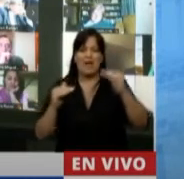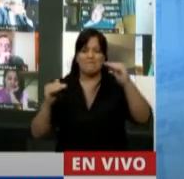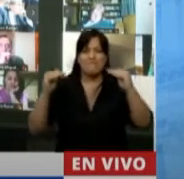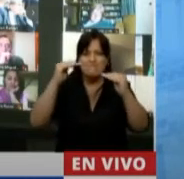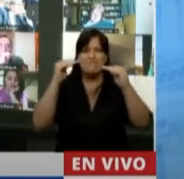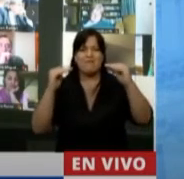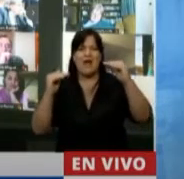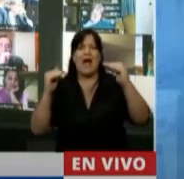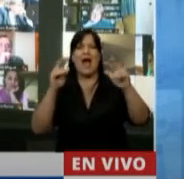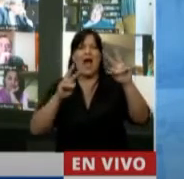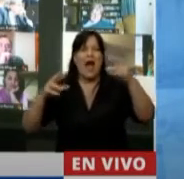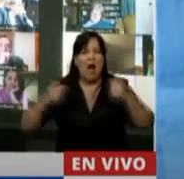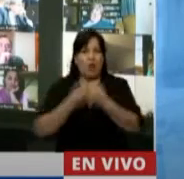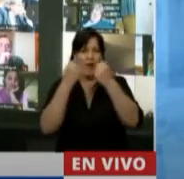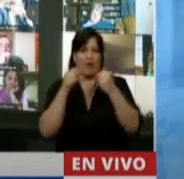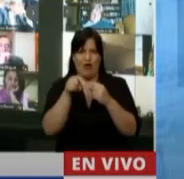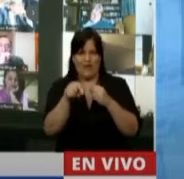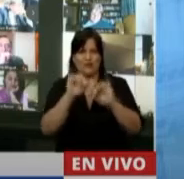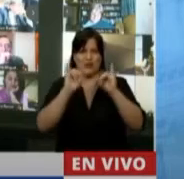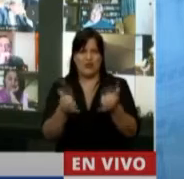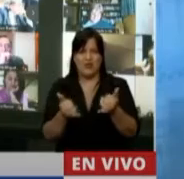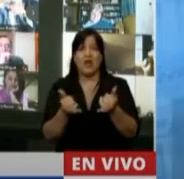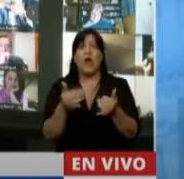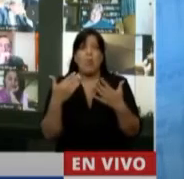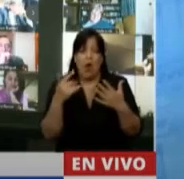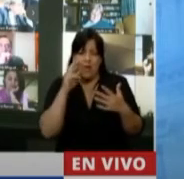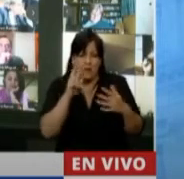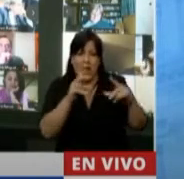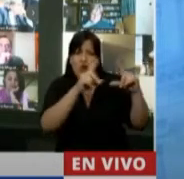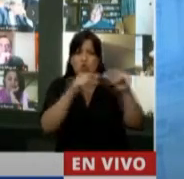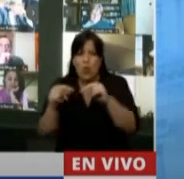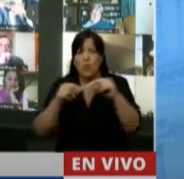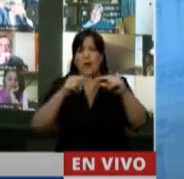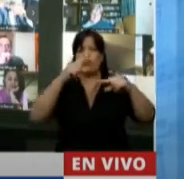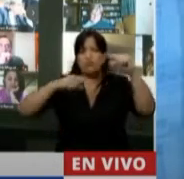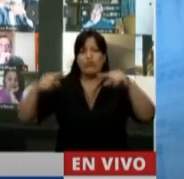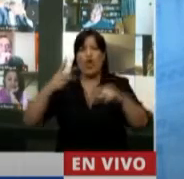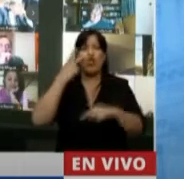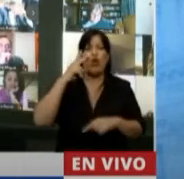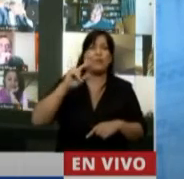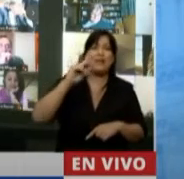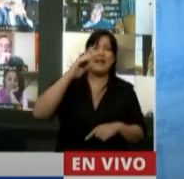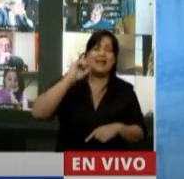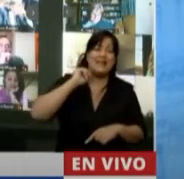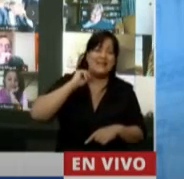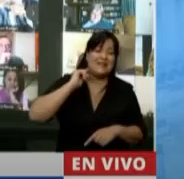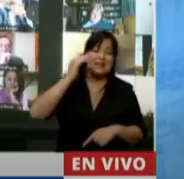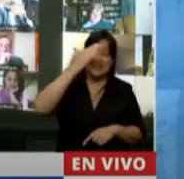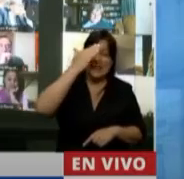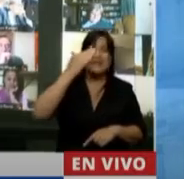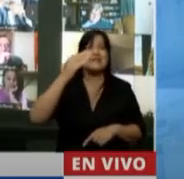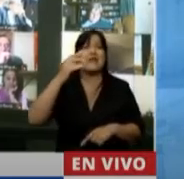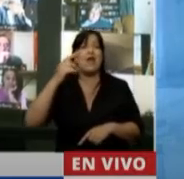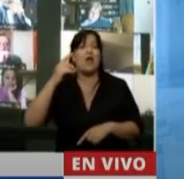políticas educativas como es el Progresar, a políticas de mejoramiento de barrios populares en nuestro país, políticas vinculadas al